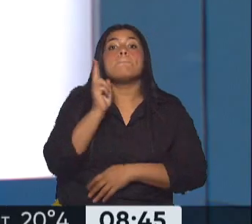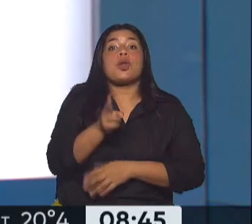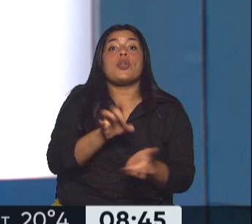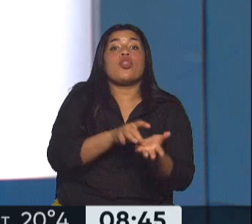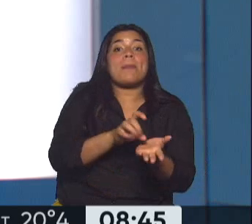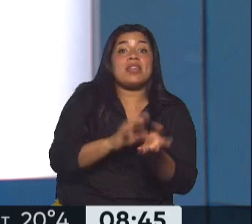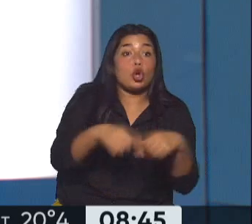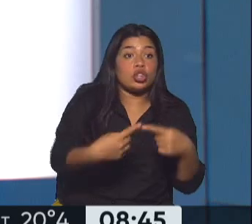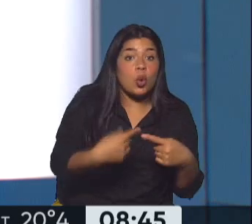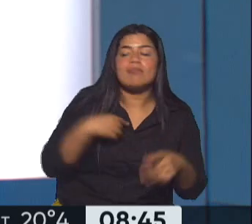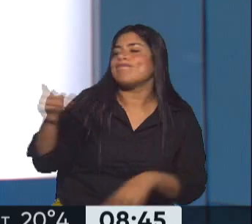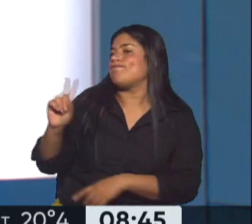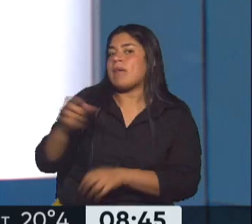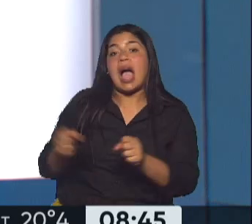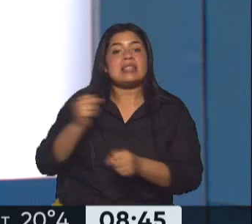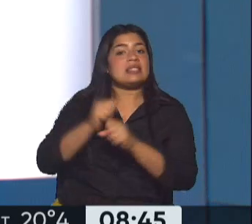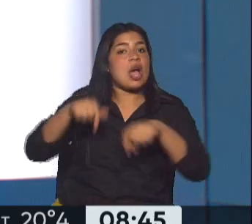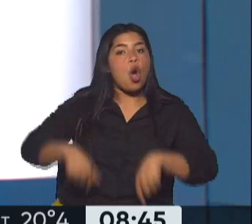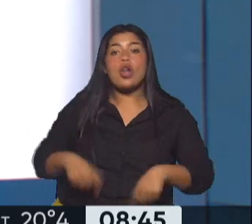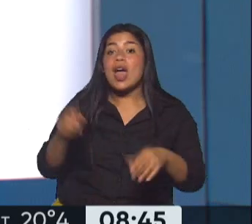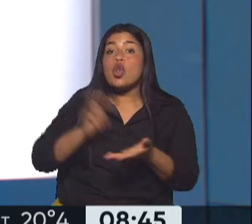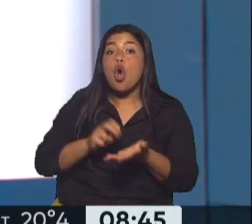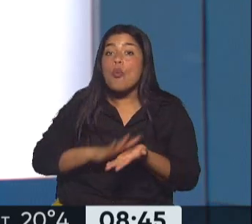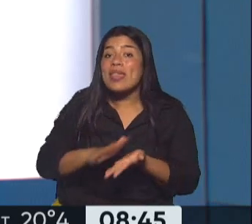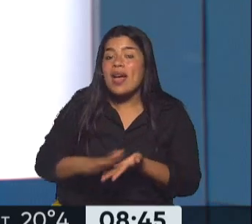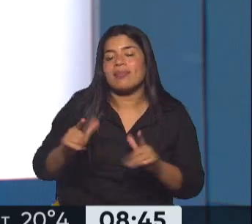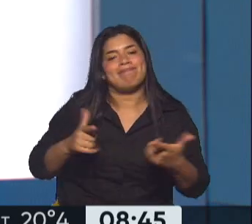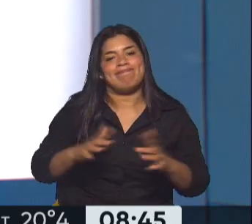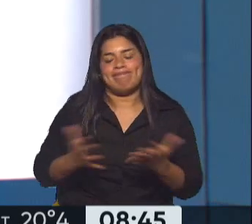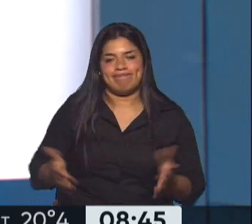despidos no hay novedades. Seguramente en los próximos días tengamos alguna novedad oficial. Muchísimas gracias, Flor.